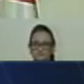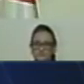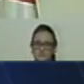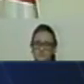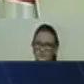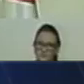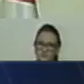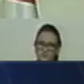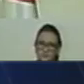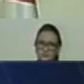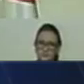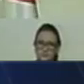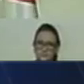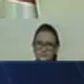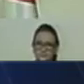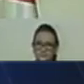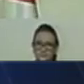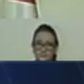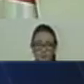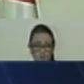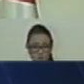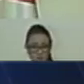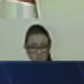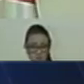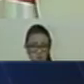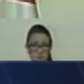permanente. Yo estoy preparado ya